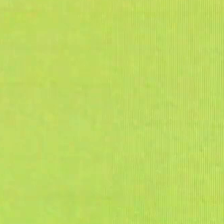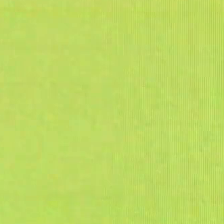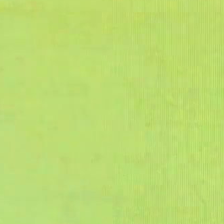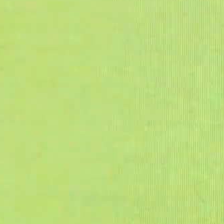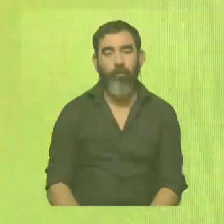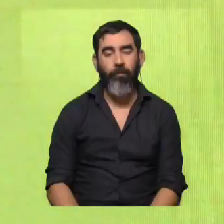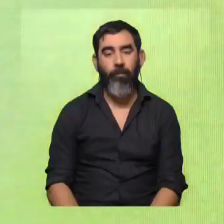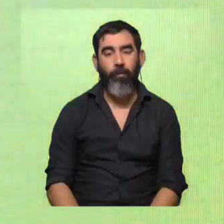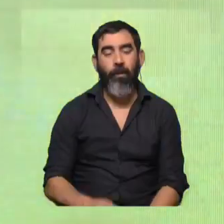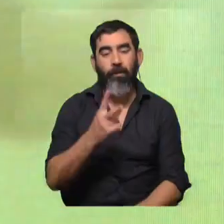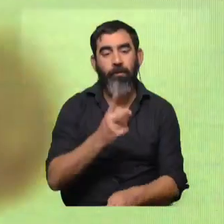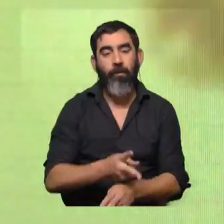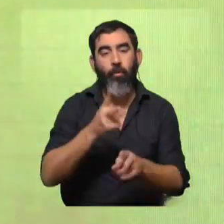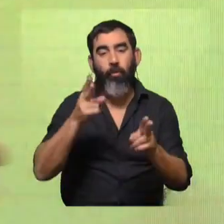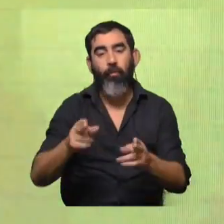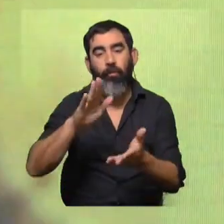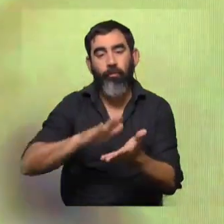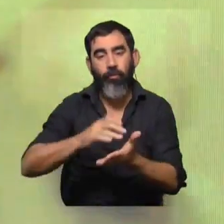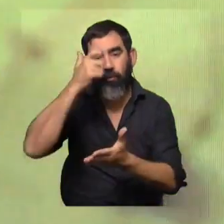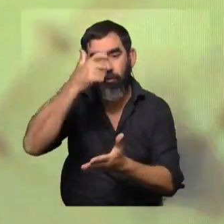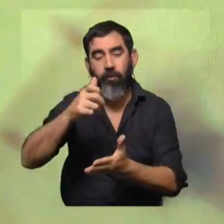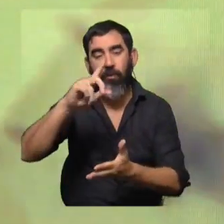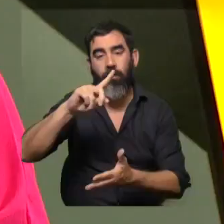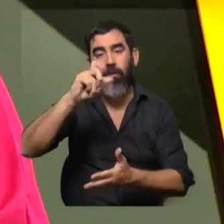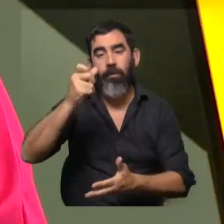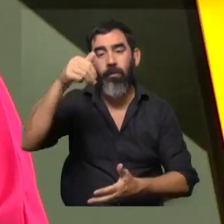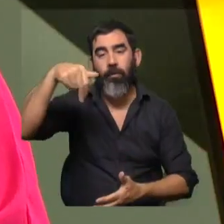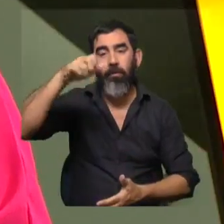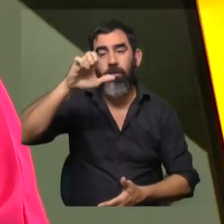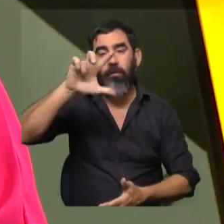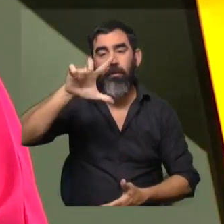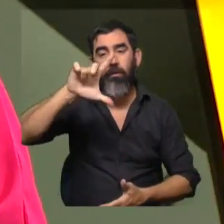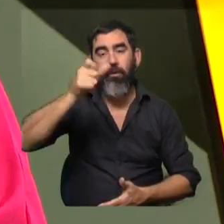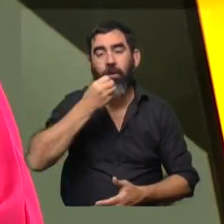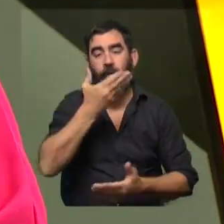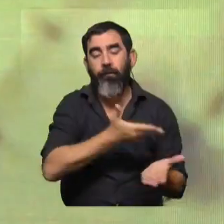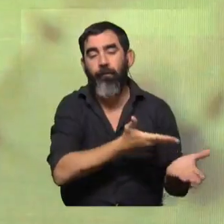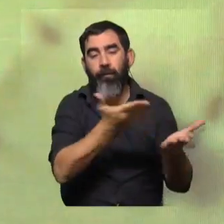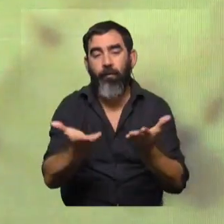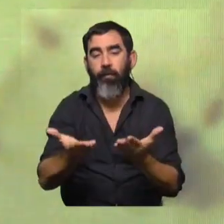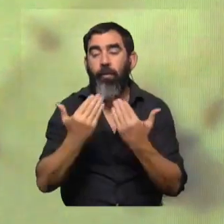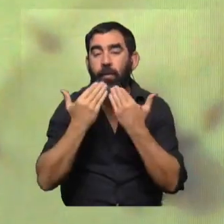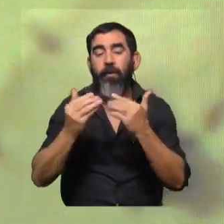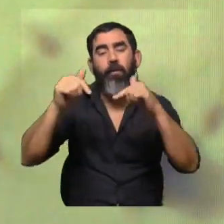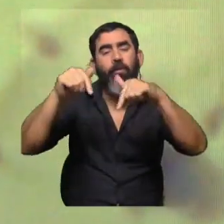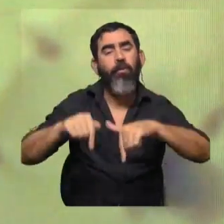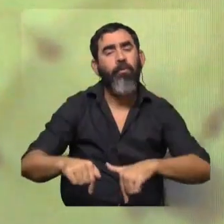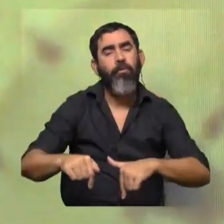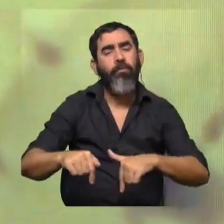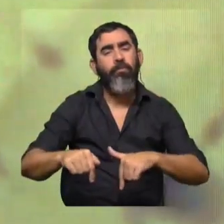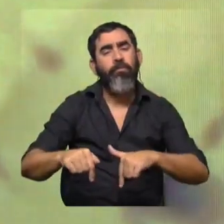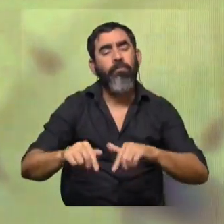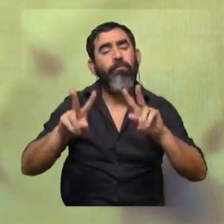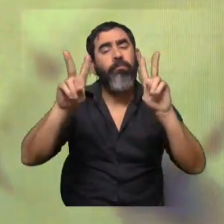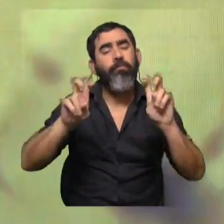Segundo segmento de esta edición de hoy de Sobreciencia. Daniela Hirschfeld, bienvenida. ¿Cómo estás? Gracias, muy bien, aquí estamos. Hoy tenemos algo